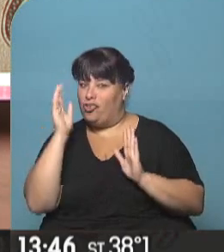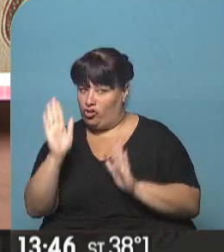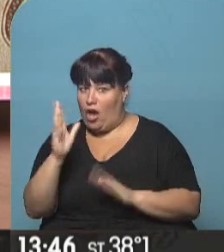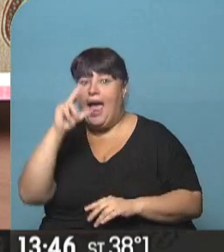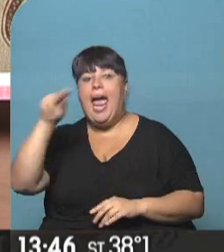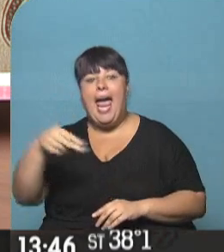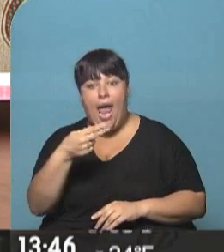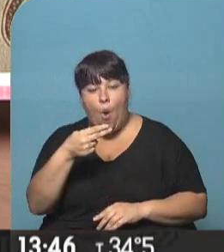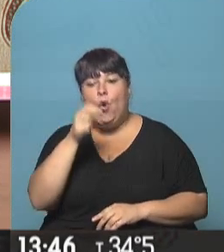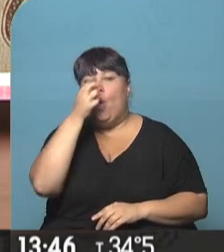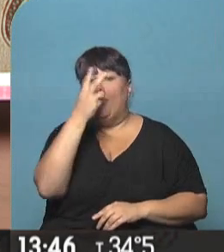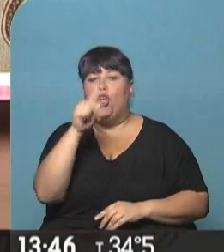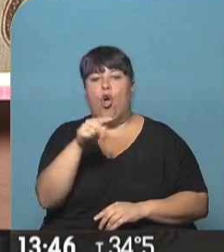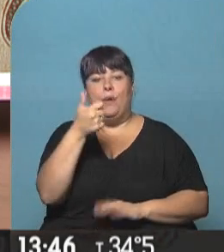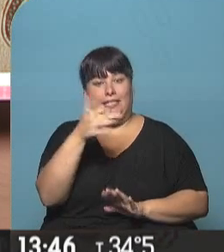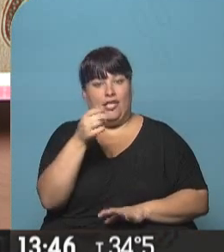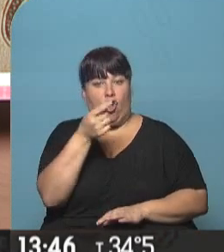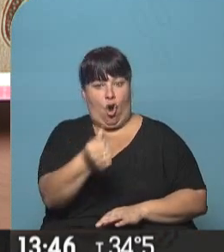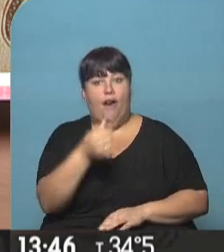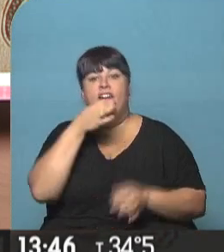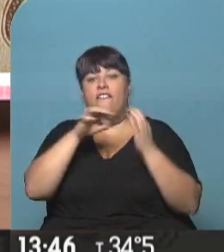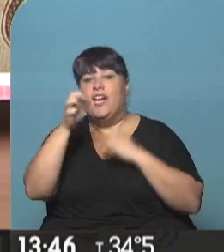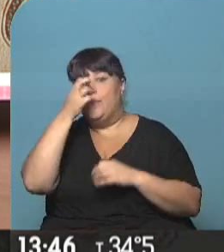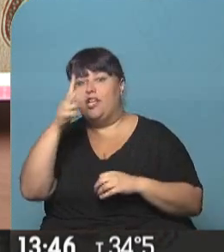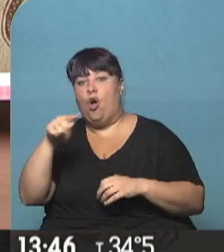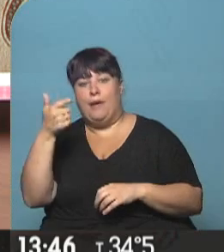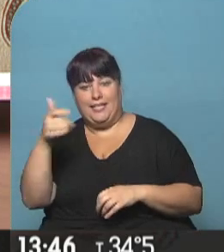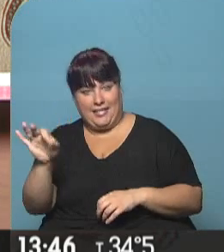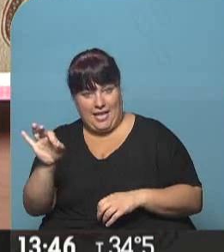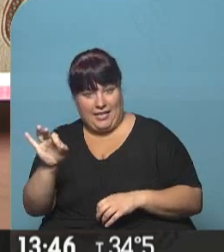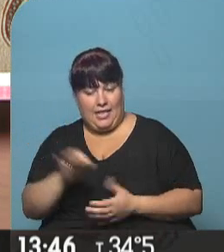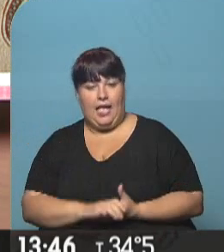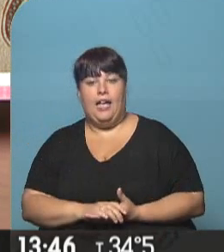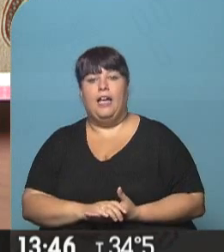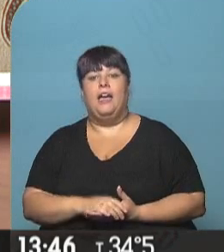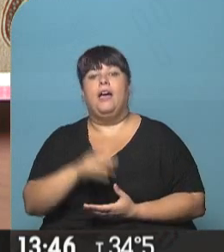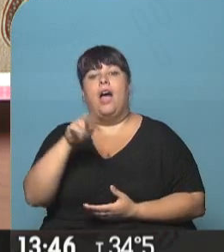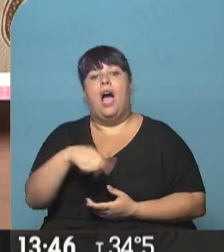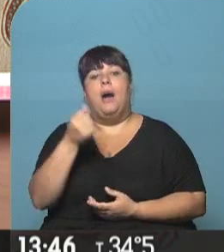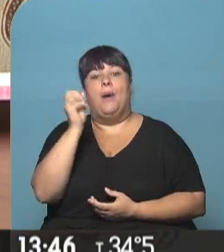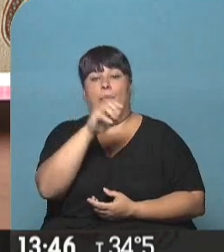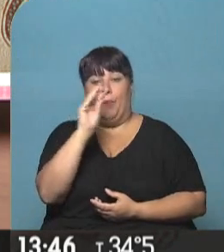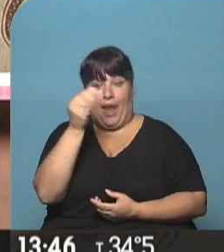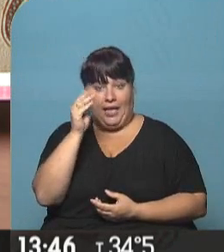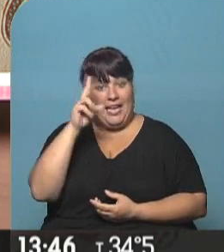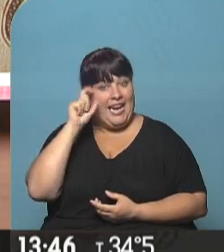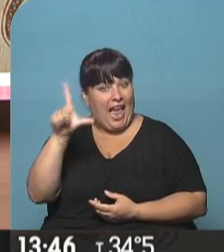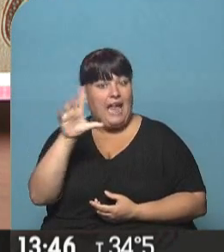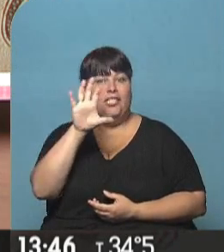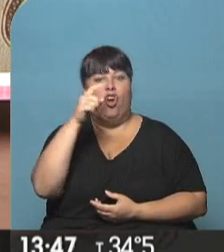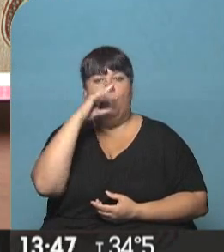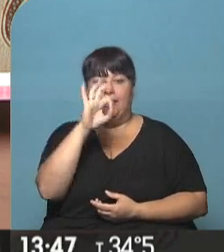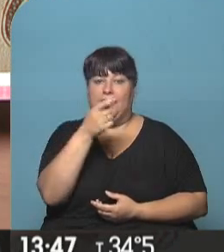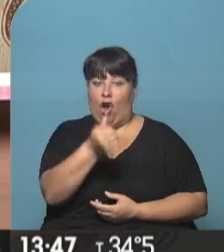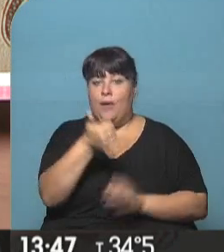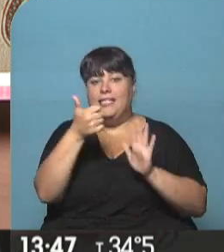El euro, 22,60 para la compra, para la venta 23,60. La moneda ahora brasileña, el real